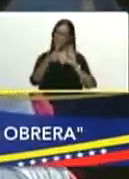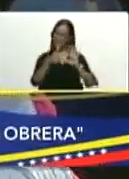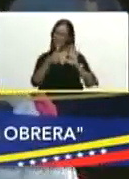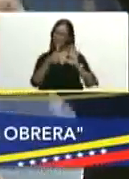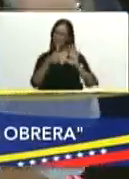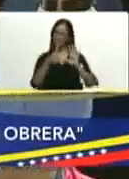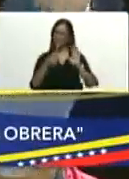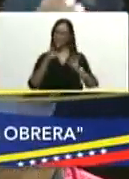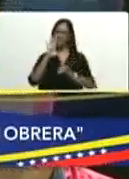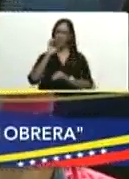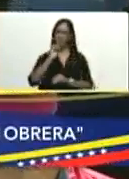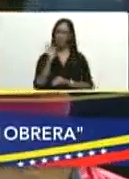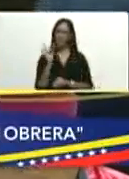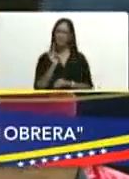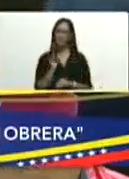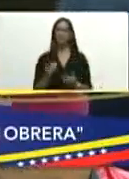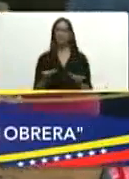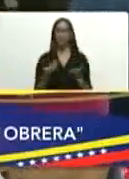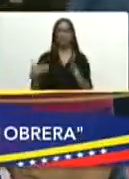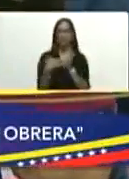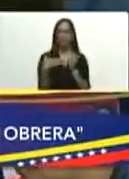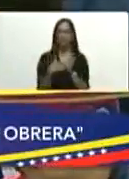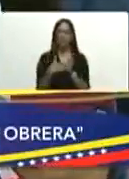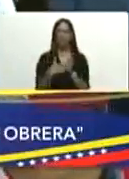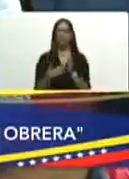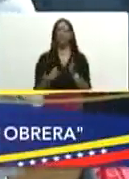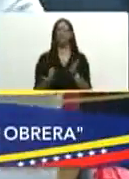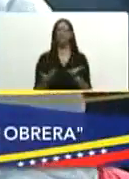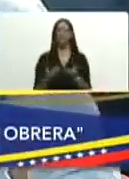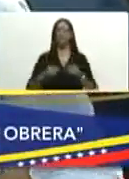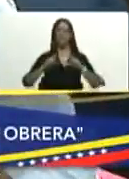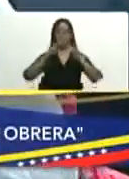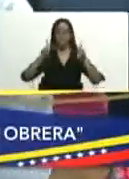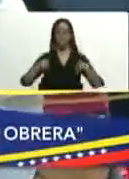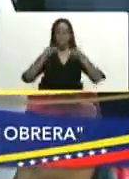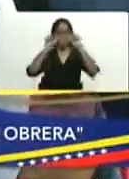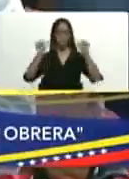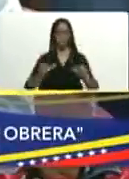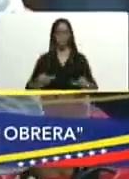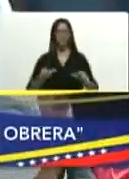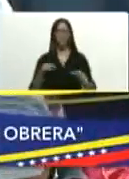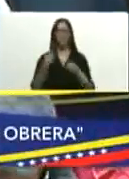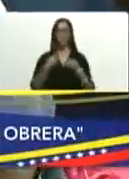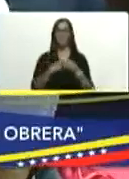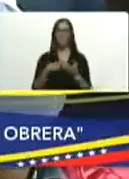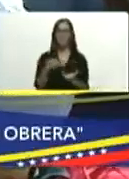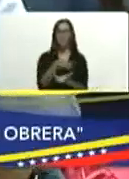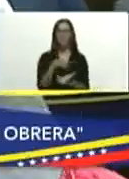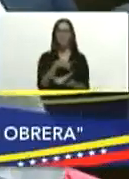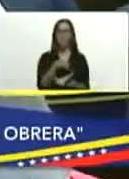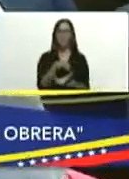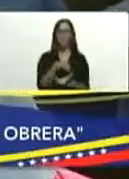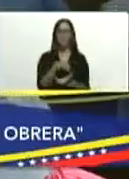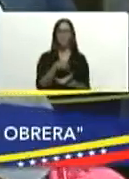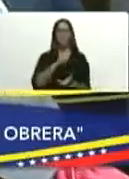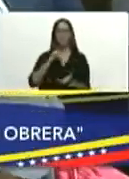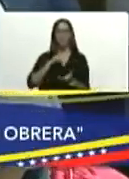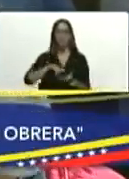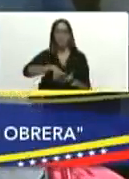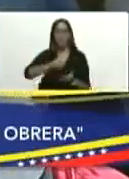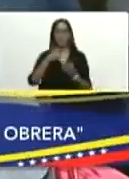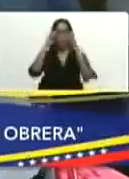ciento debido a los ataques que recibieron las barras de fase aisladas en gases lo llegamos